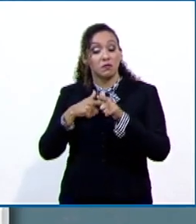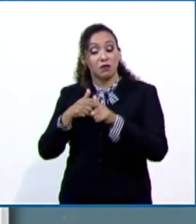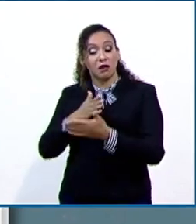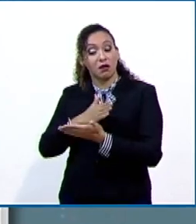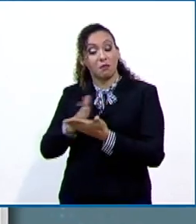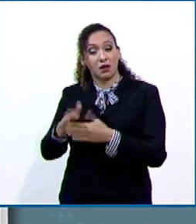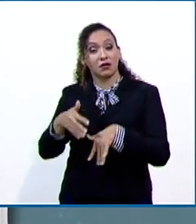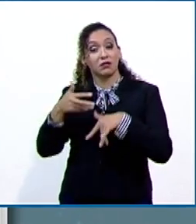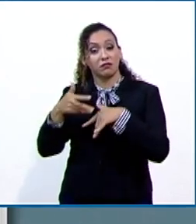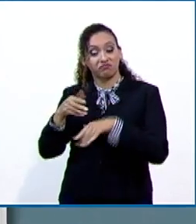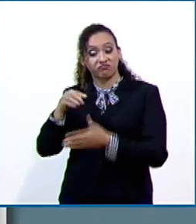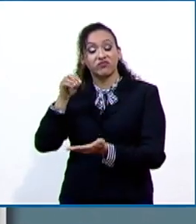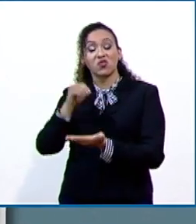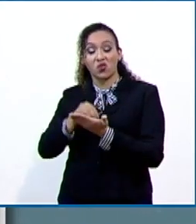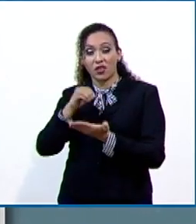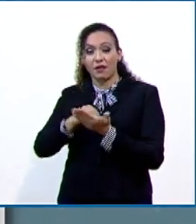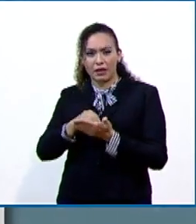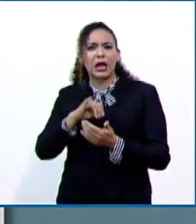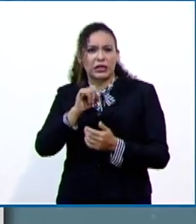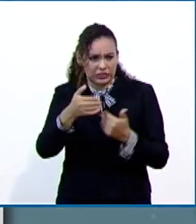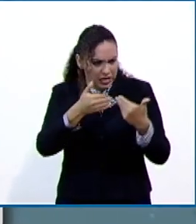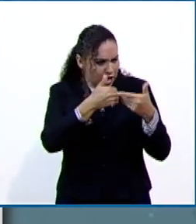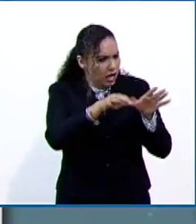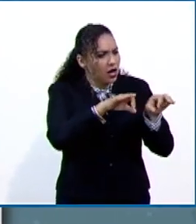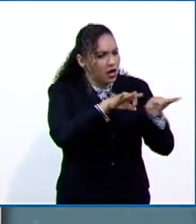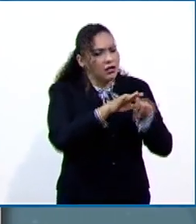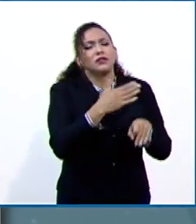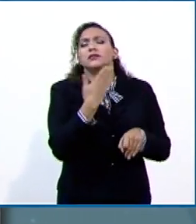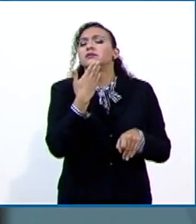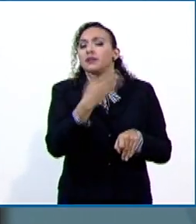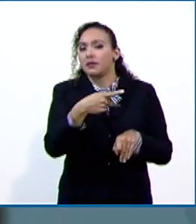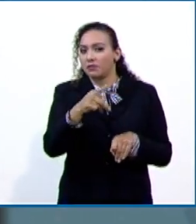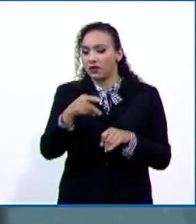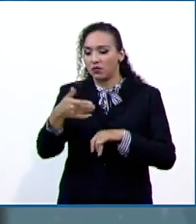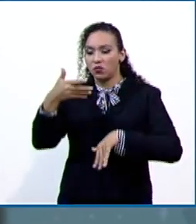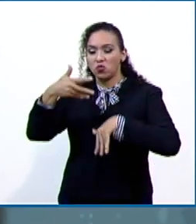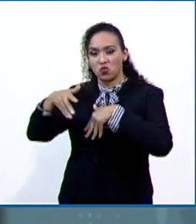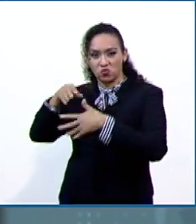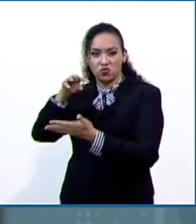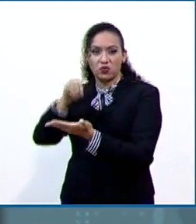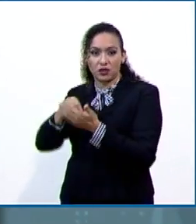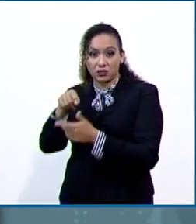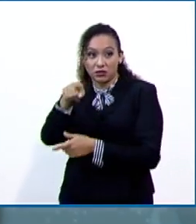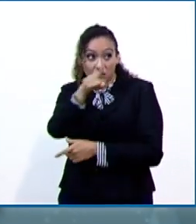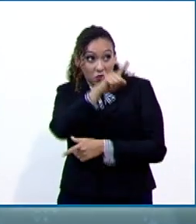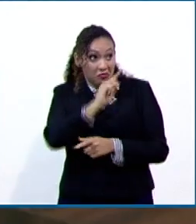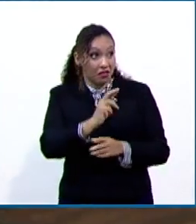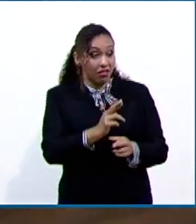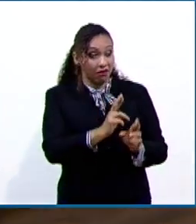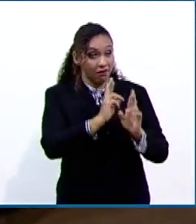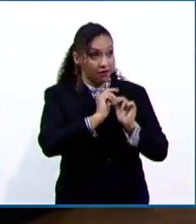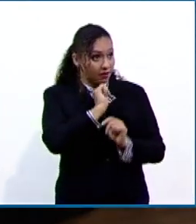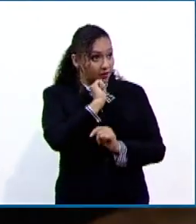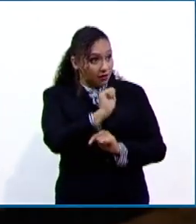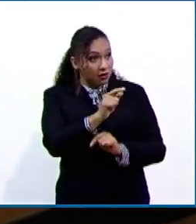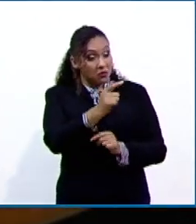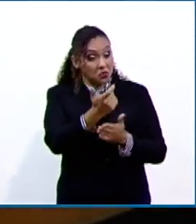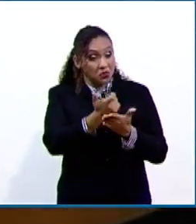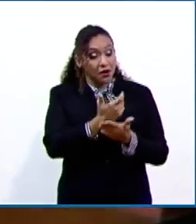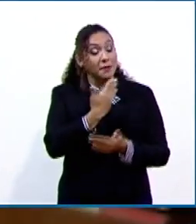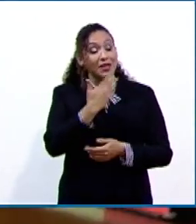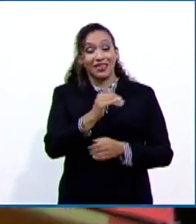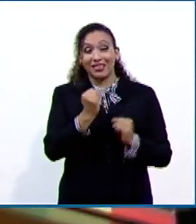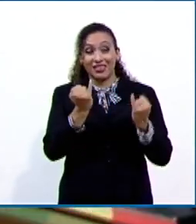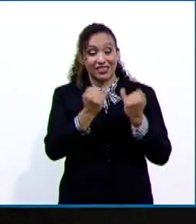de protesta y resistencia, advirtiendo que en caso de que no se dé respuesta a las peticiones que formularon al Consejo,